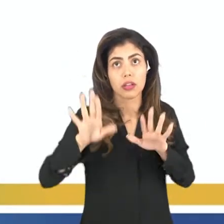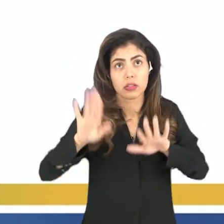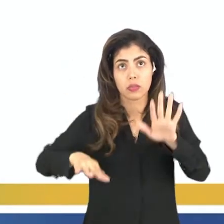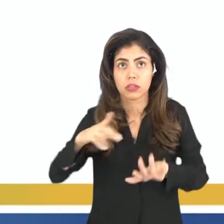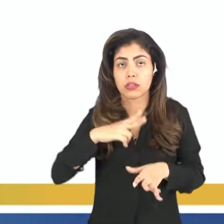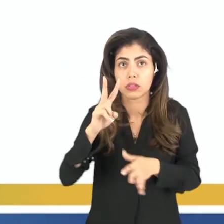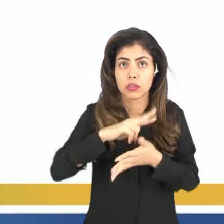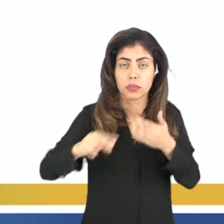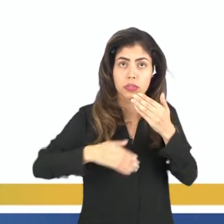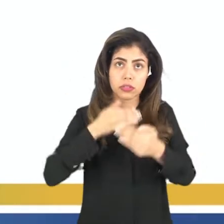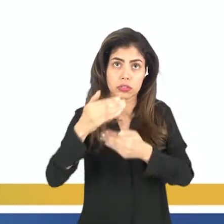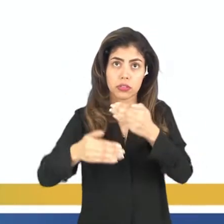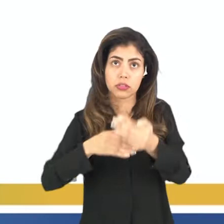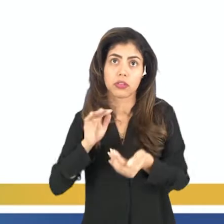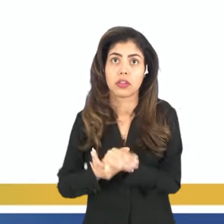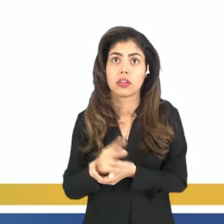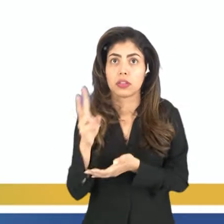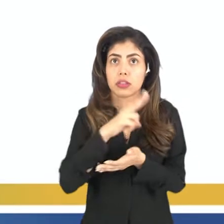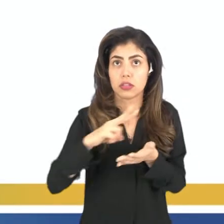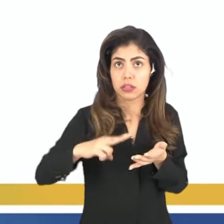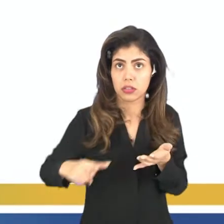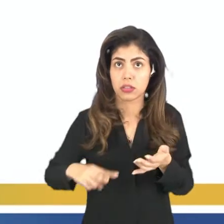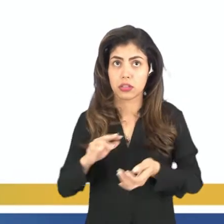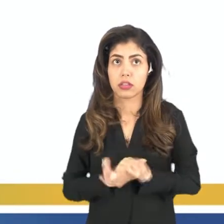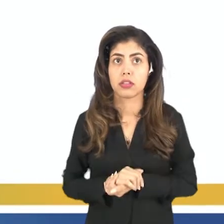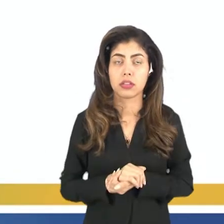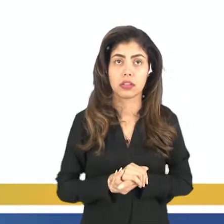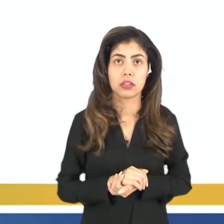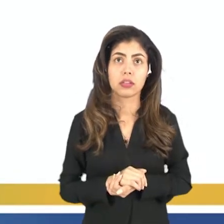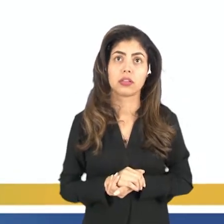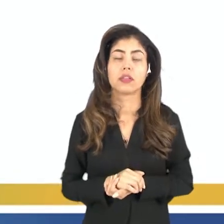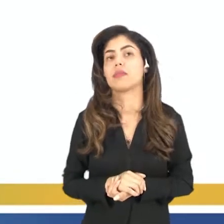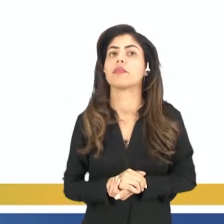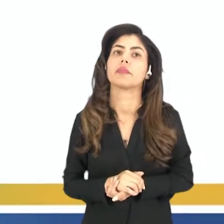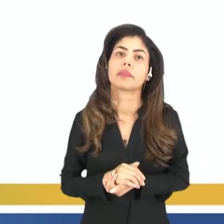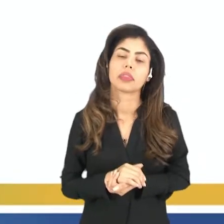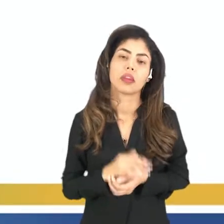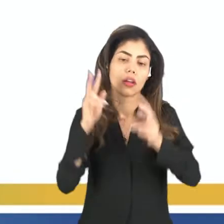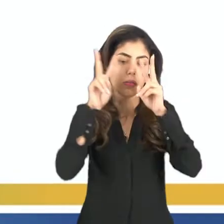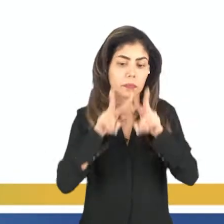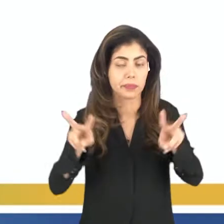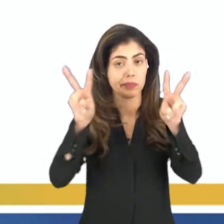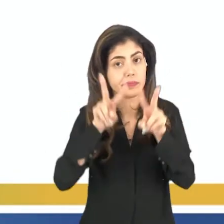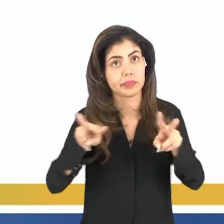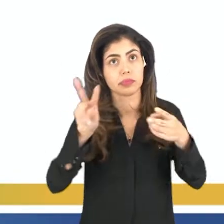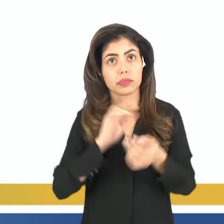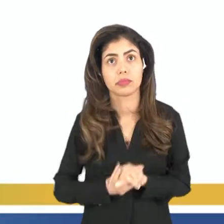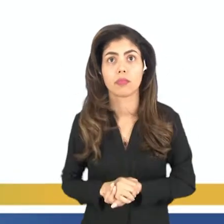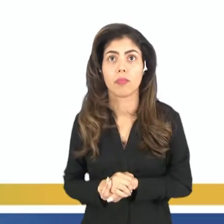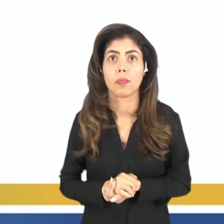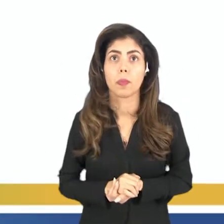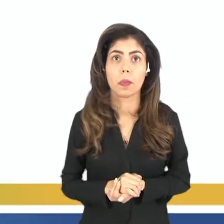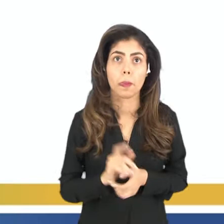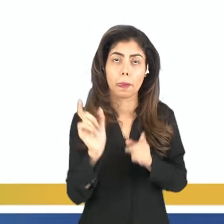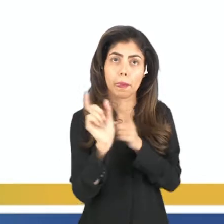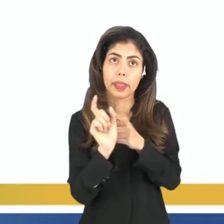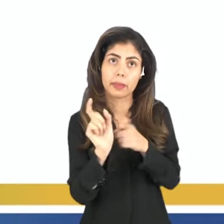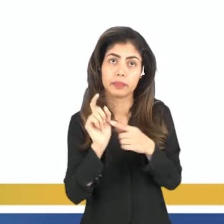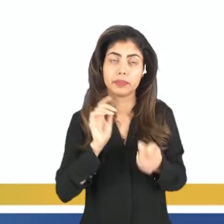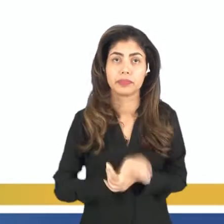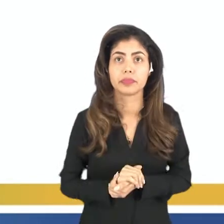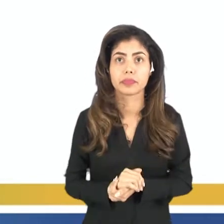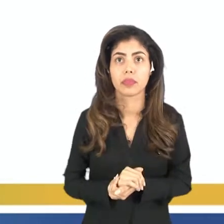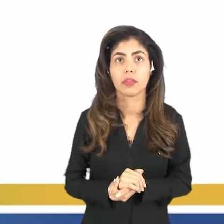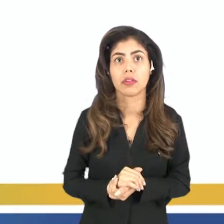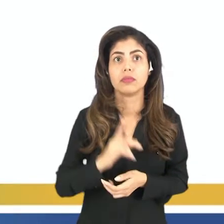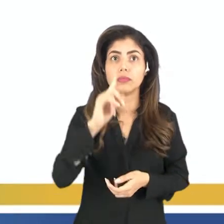habitualmente se entiende por leer es un proceso que implica varios pasos, como para la visualización, mirar las palabras,